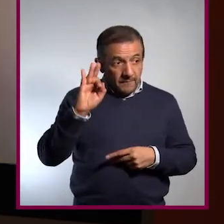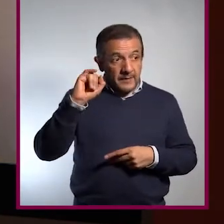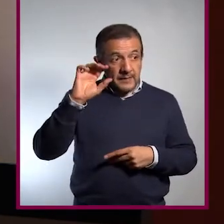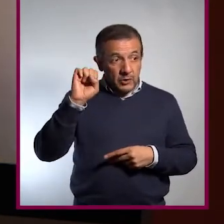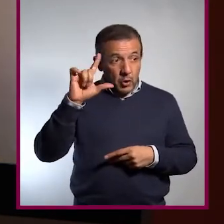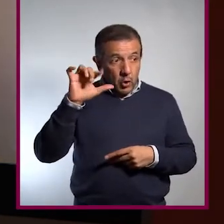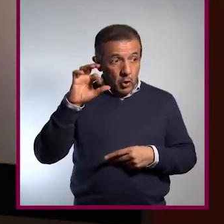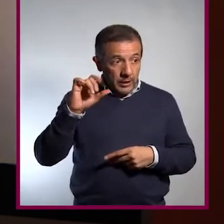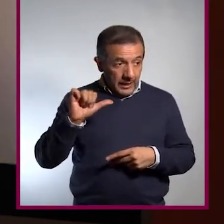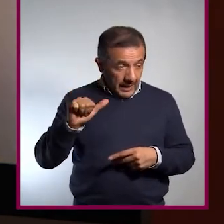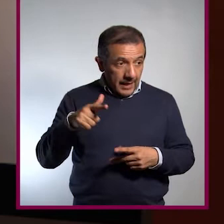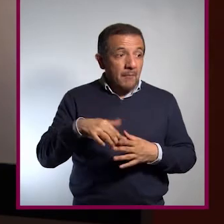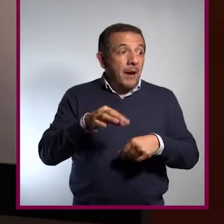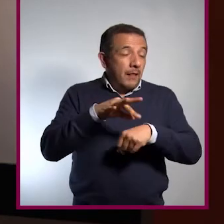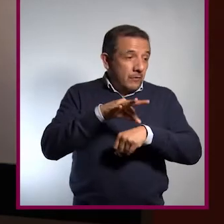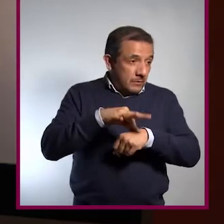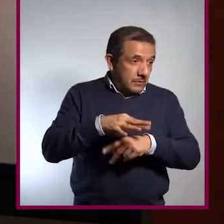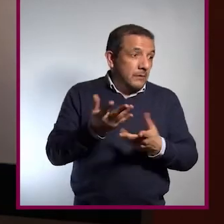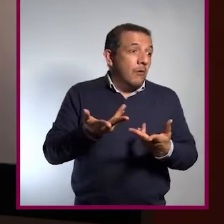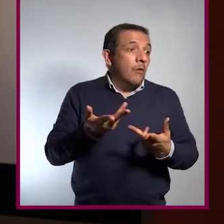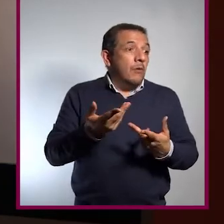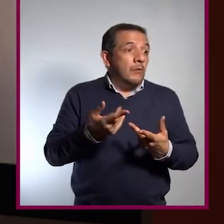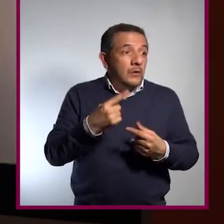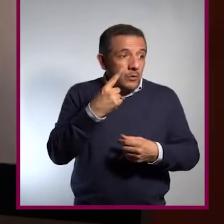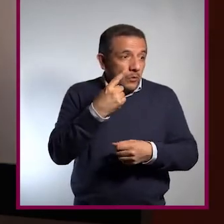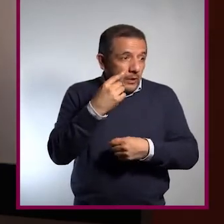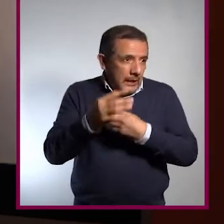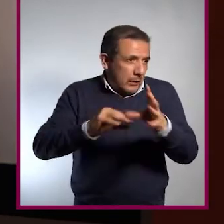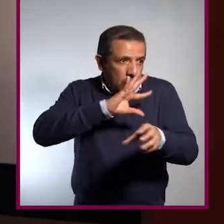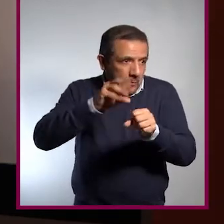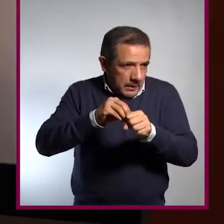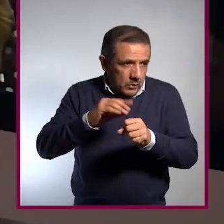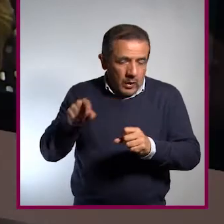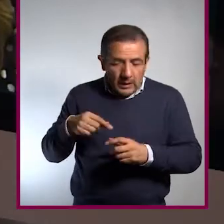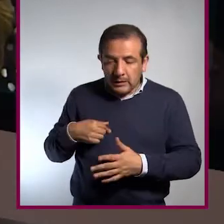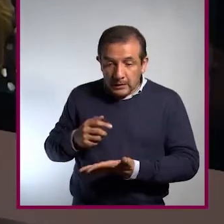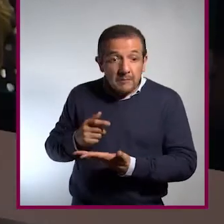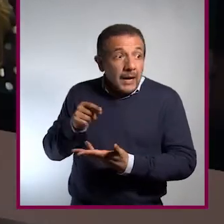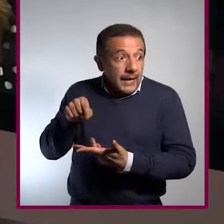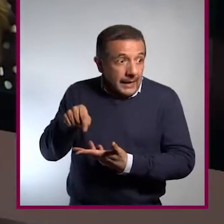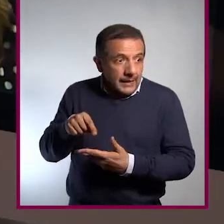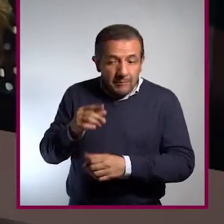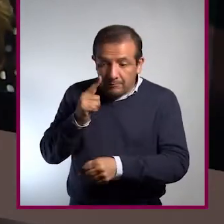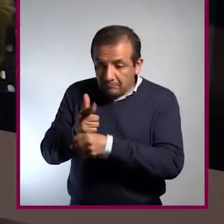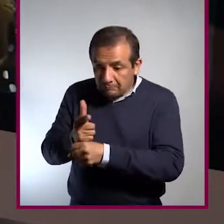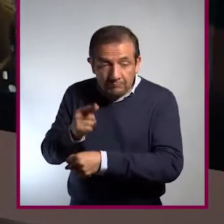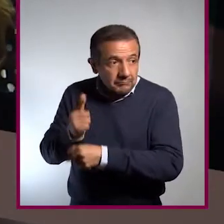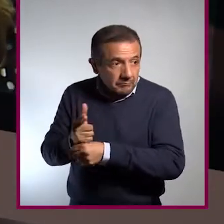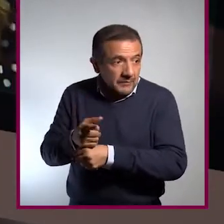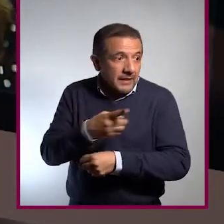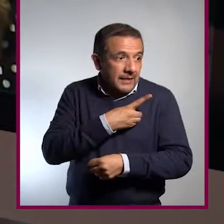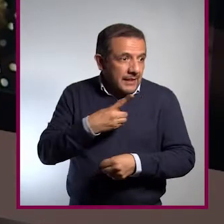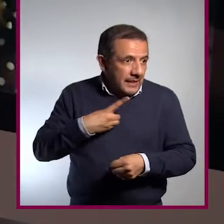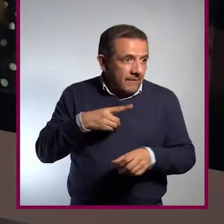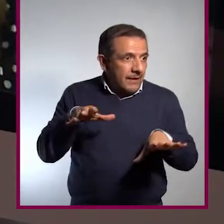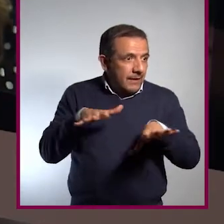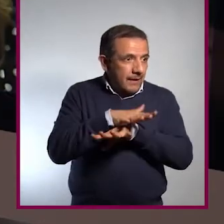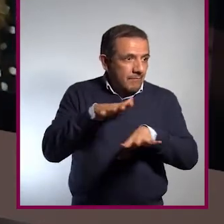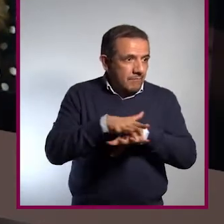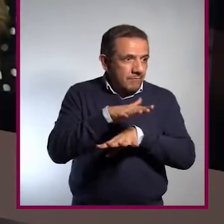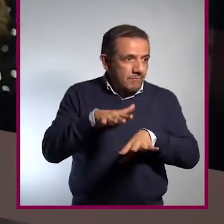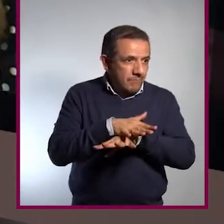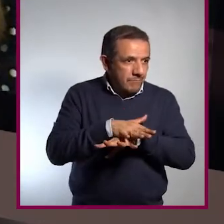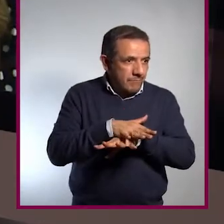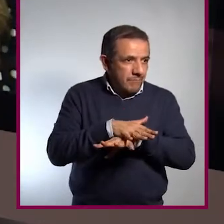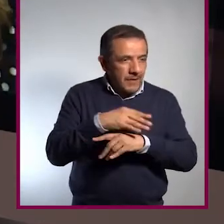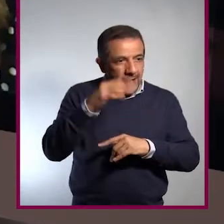mayor importancia en ciencias de la salud o medicina. No tiene que ser en ese año, pero en general. Estos descubrimientos tienen que cambiar por completo